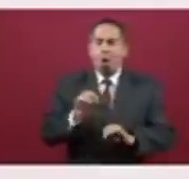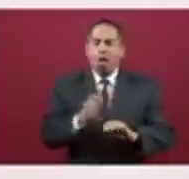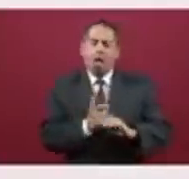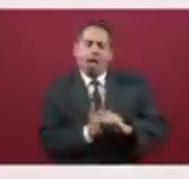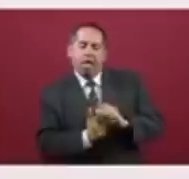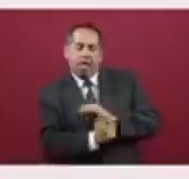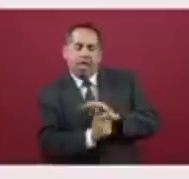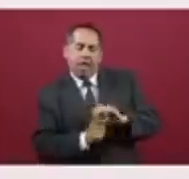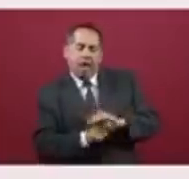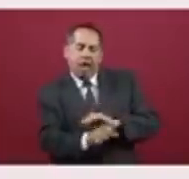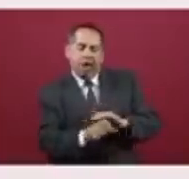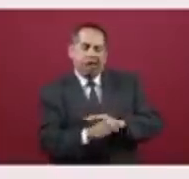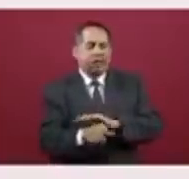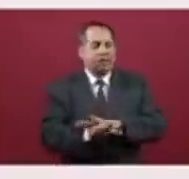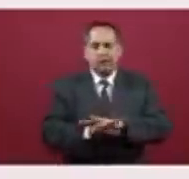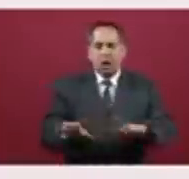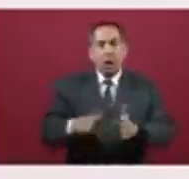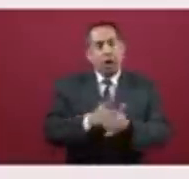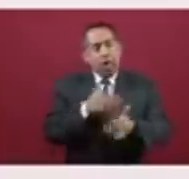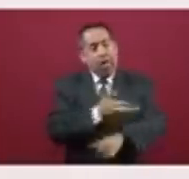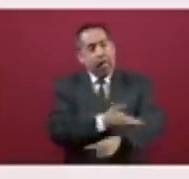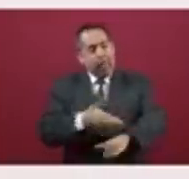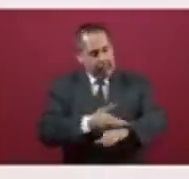y el burocratismo